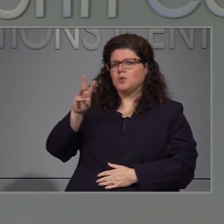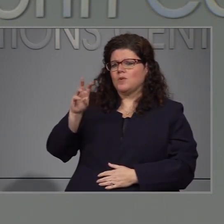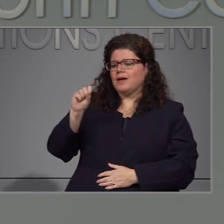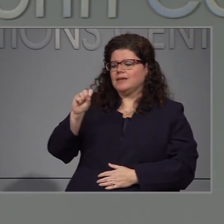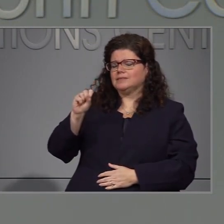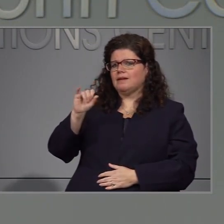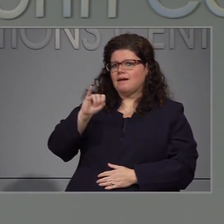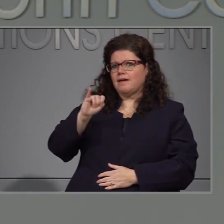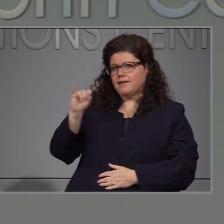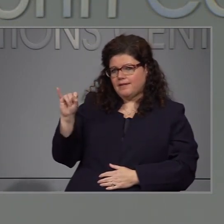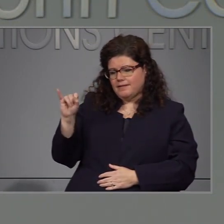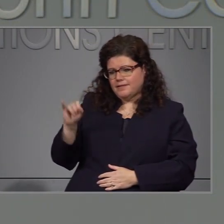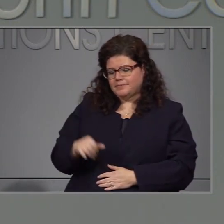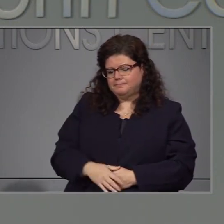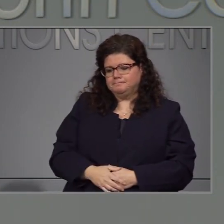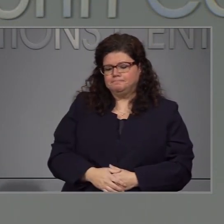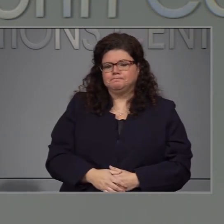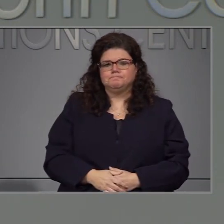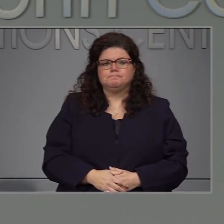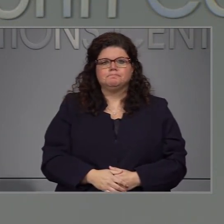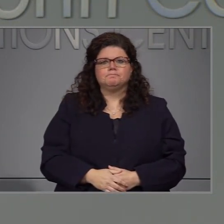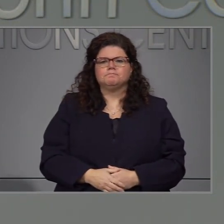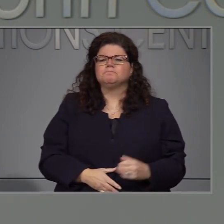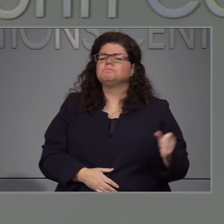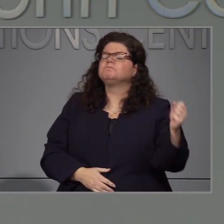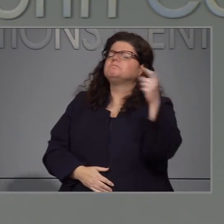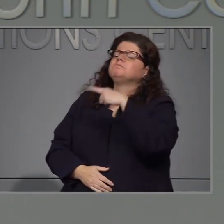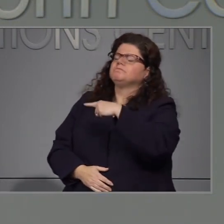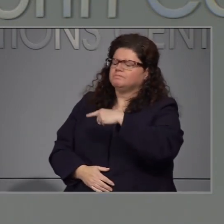Kenny Dick, WXCI.